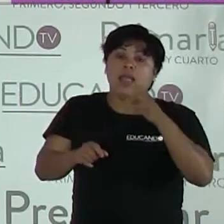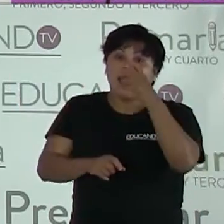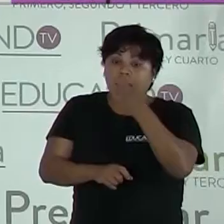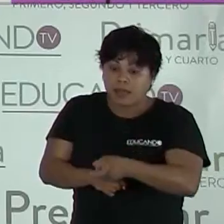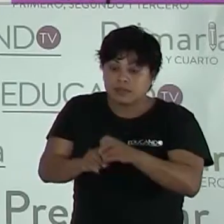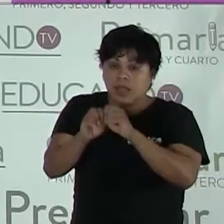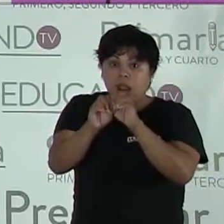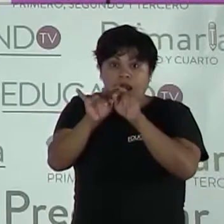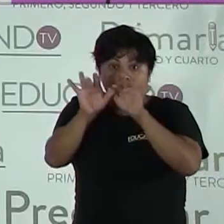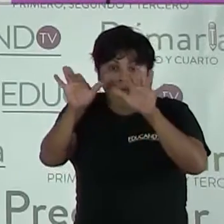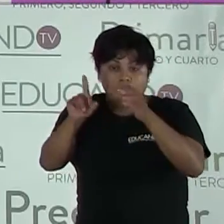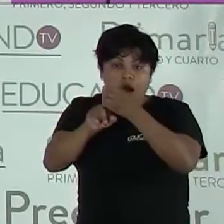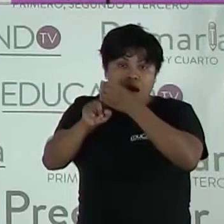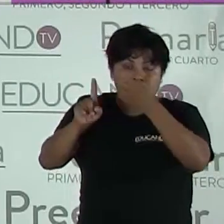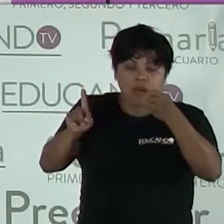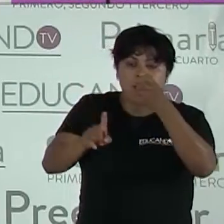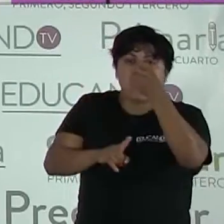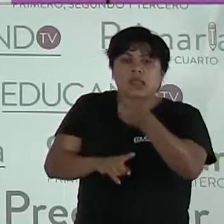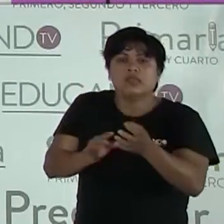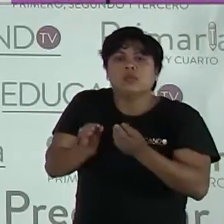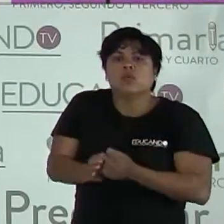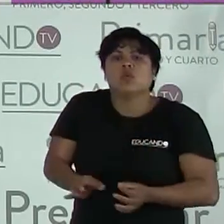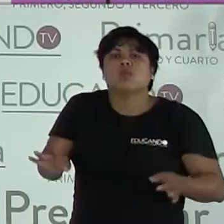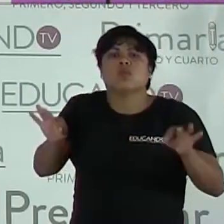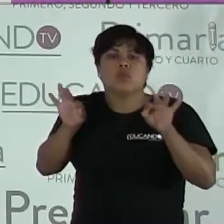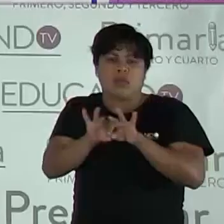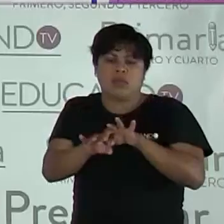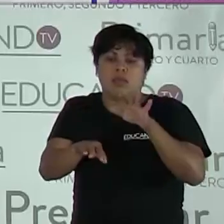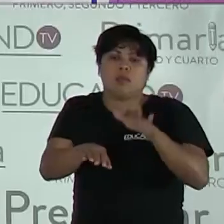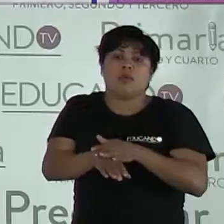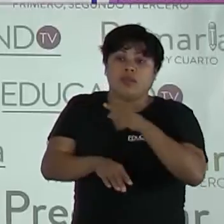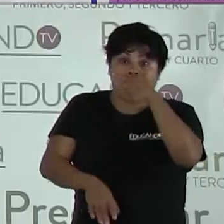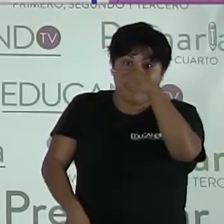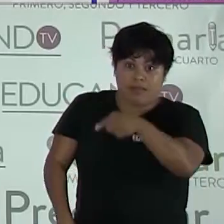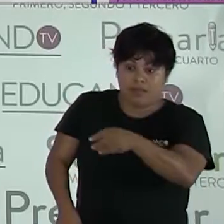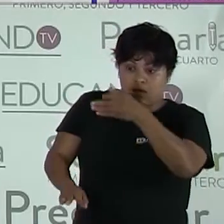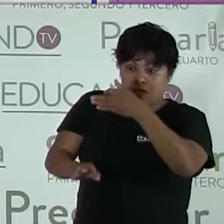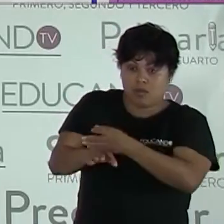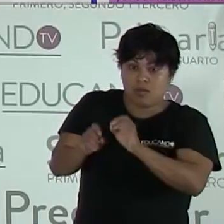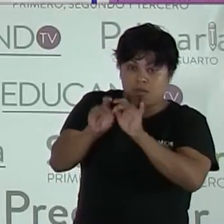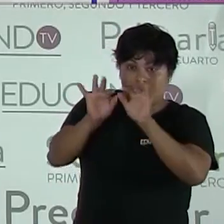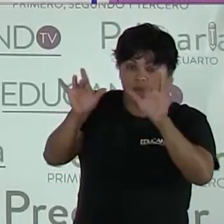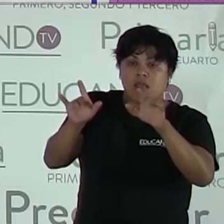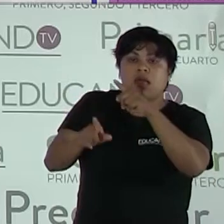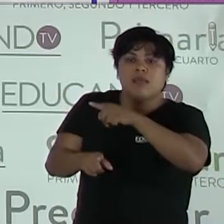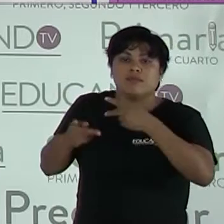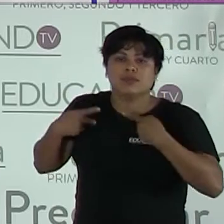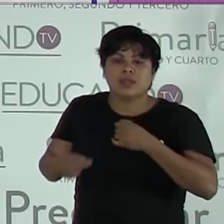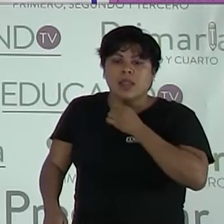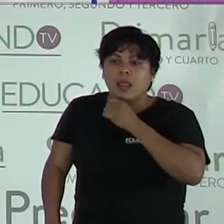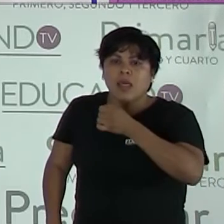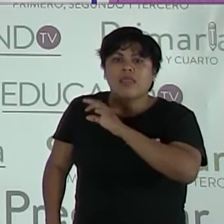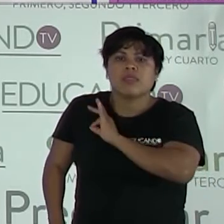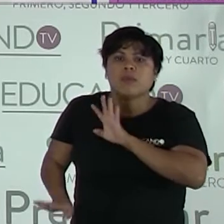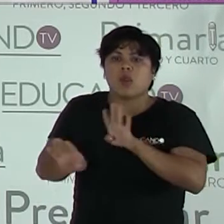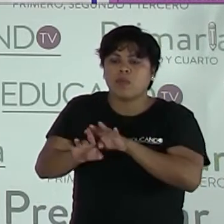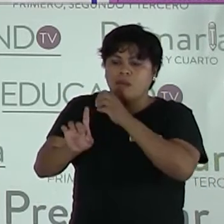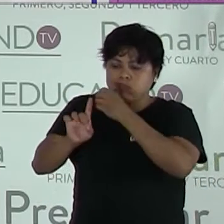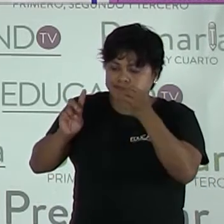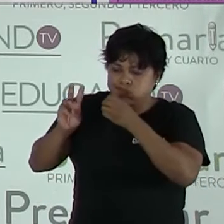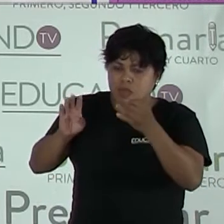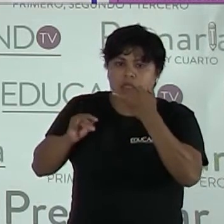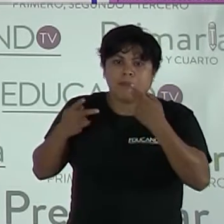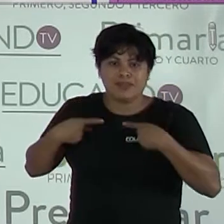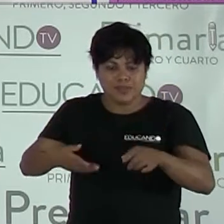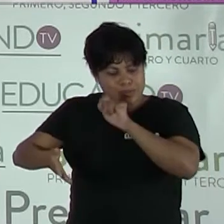La claridad es muy importante porque aquí los reporteros tienen que ser coherentes y